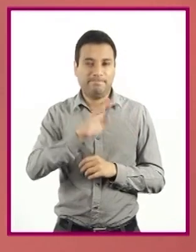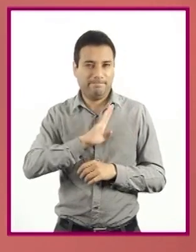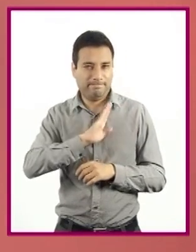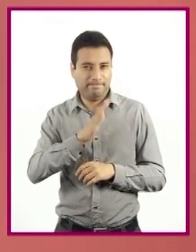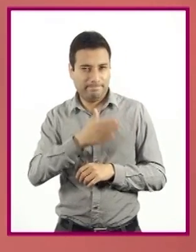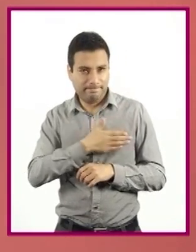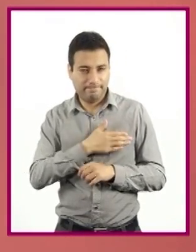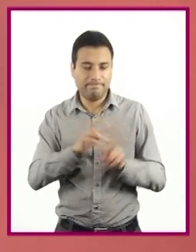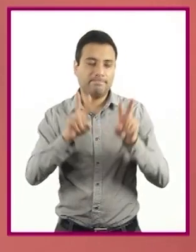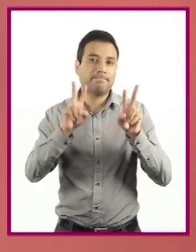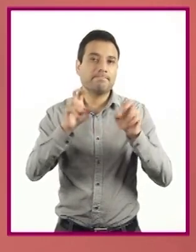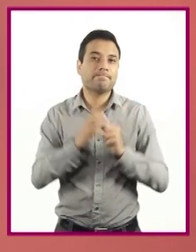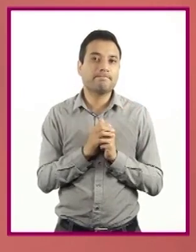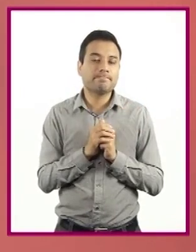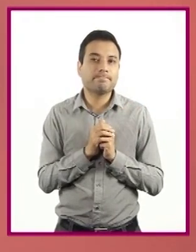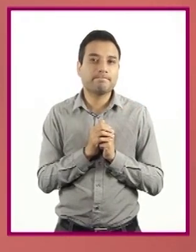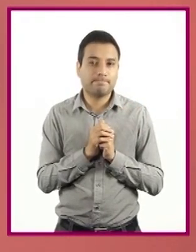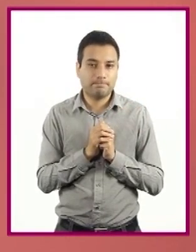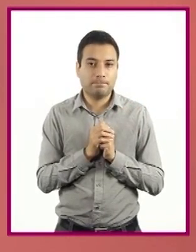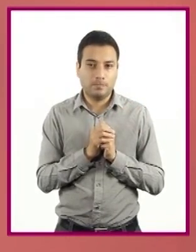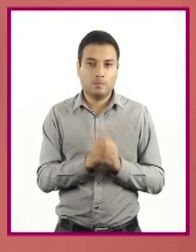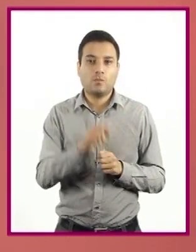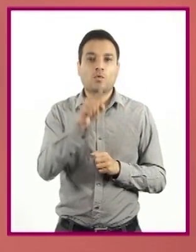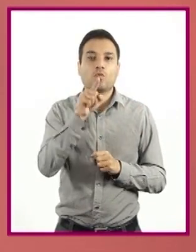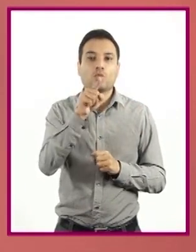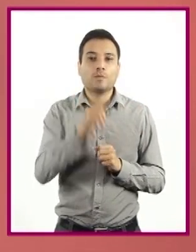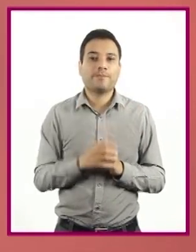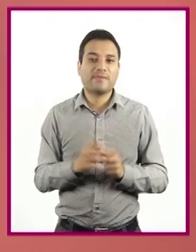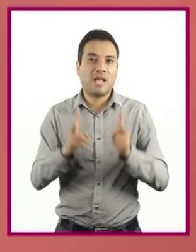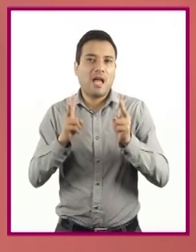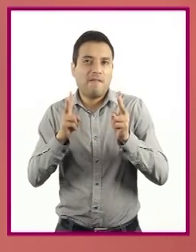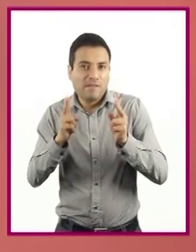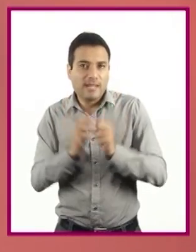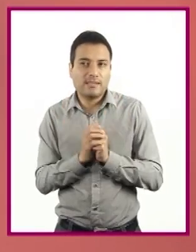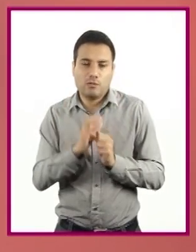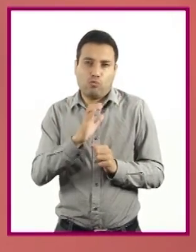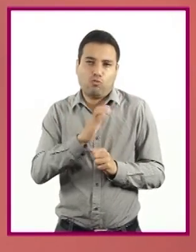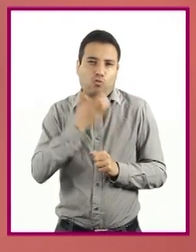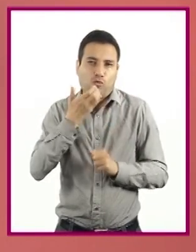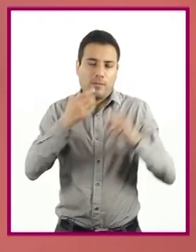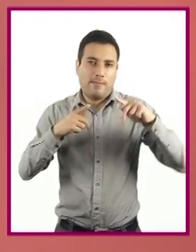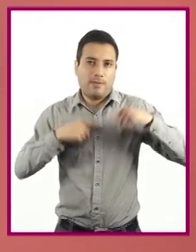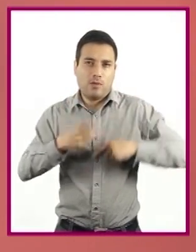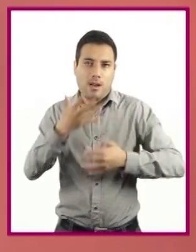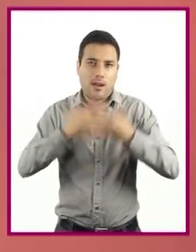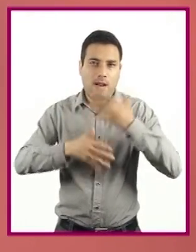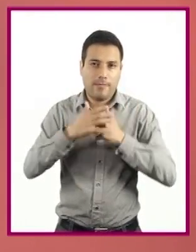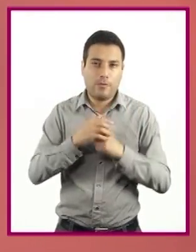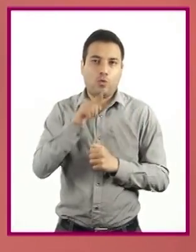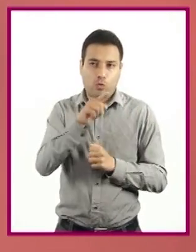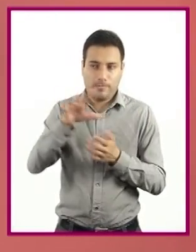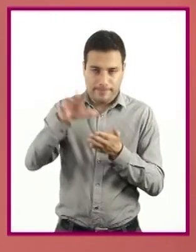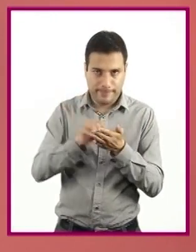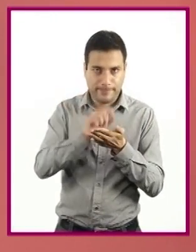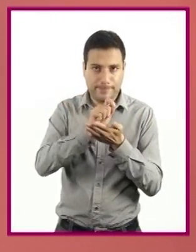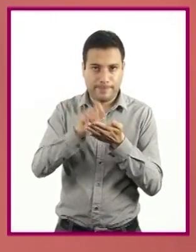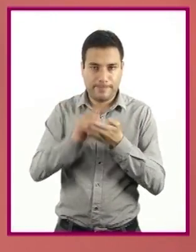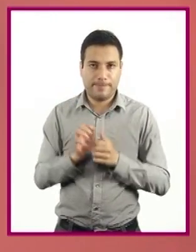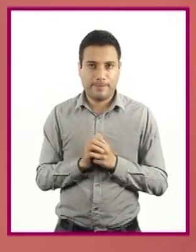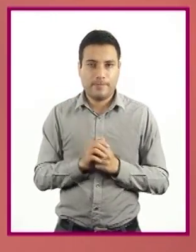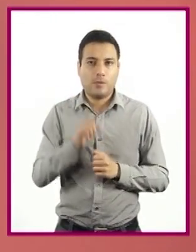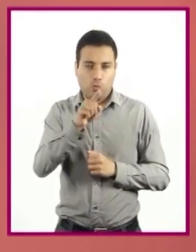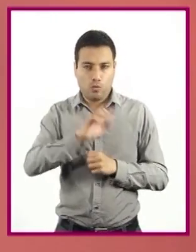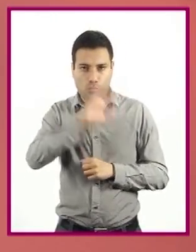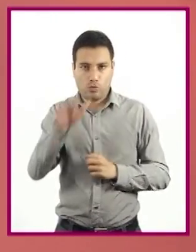materna. El aprendizaje esperado recopila y comparte refranes, dichos y pregones populares. Ubiquen la sección dedicada